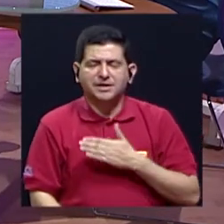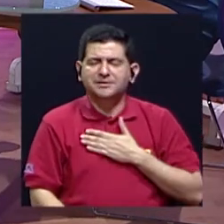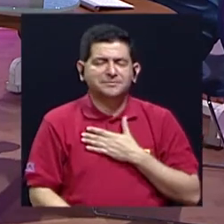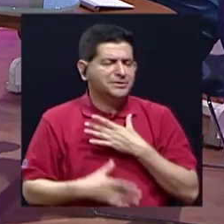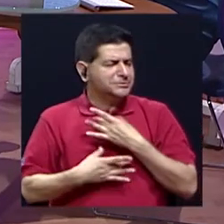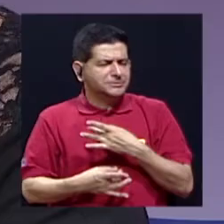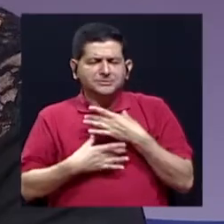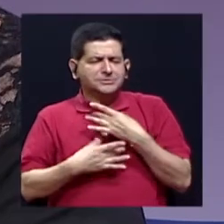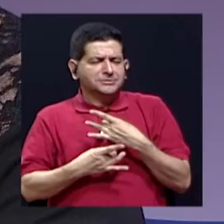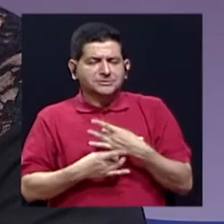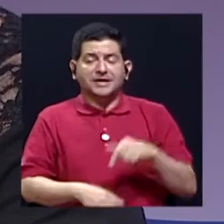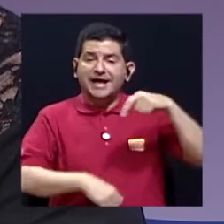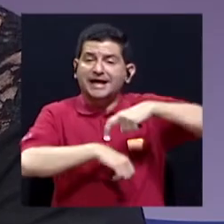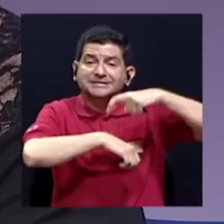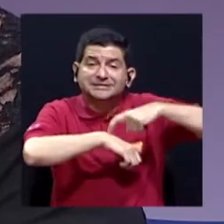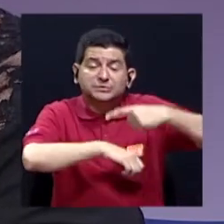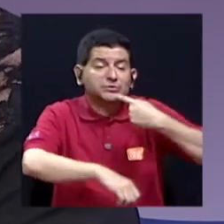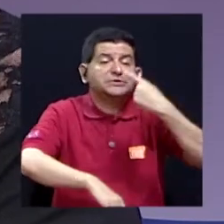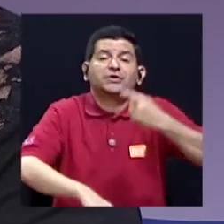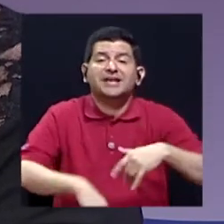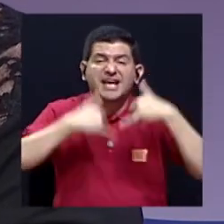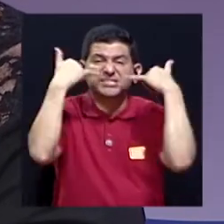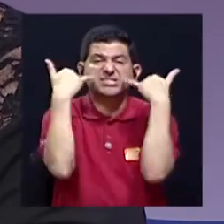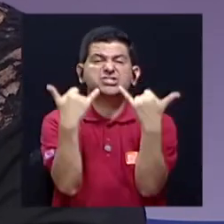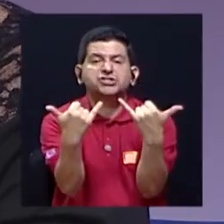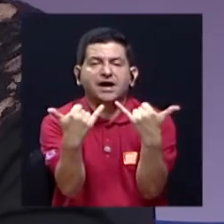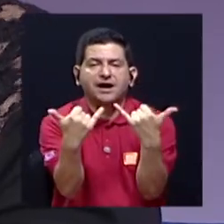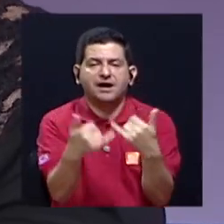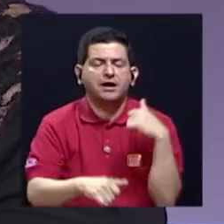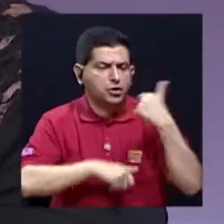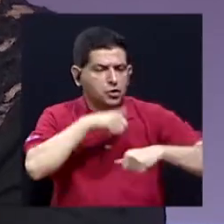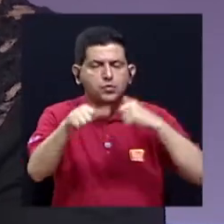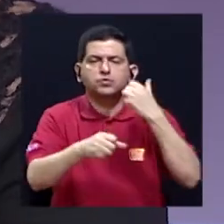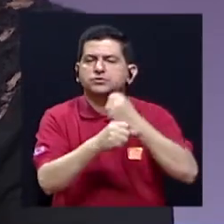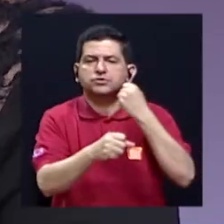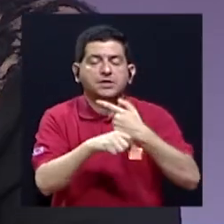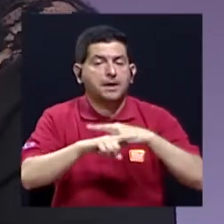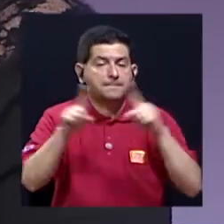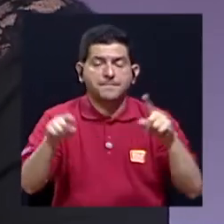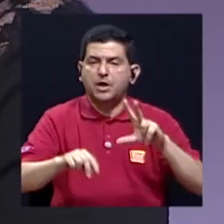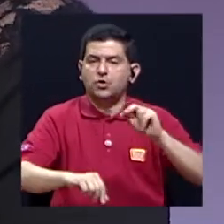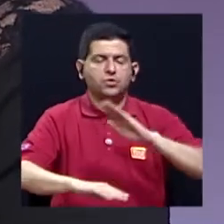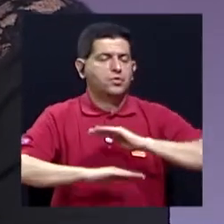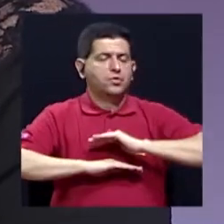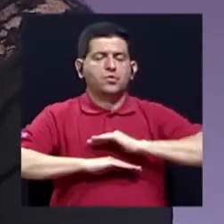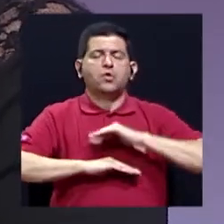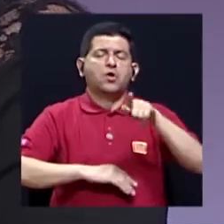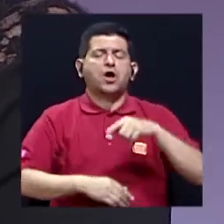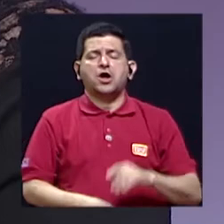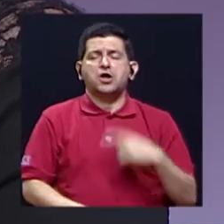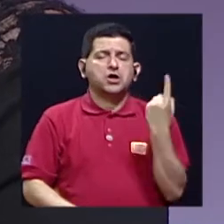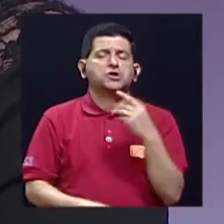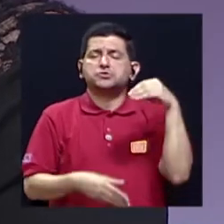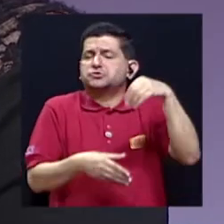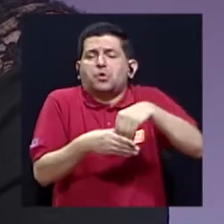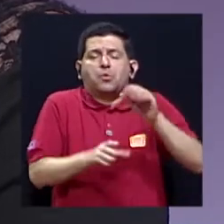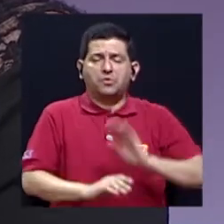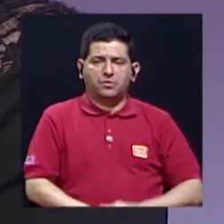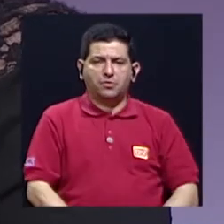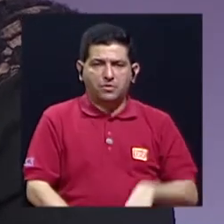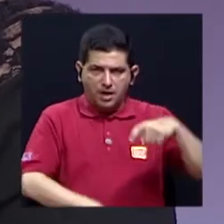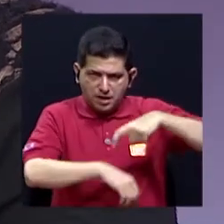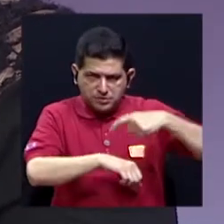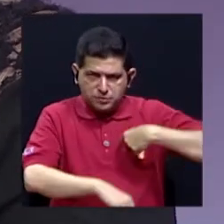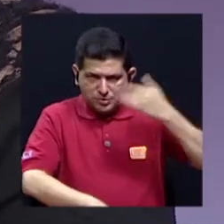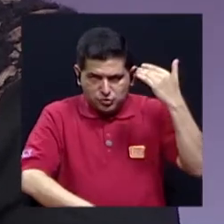apasiona tanto eso. En este momento les diría que ya se metan a pelear puestos, pero que no se conformen con ser relleno, porque en este momento